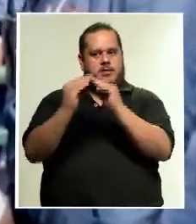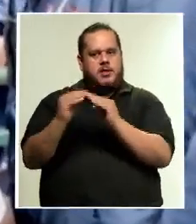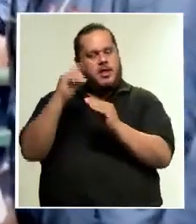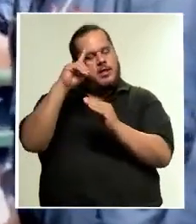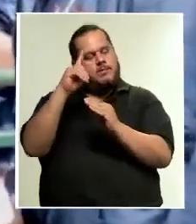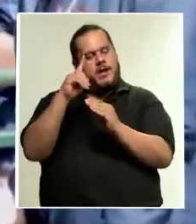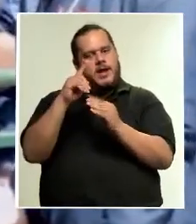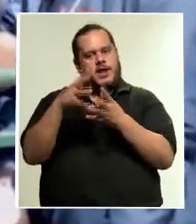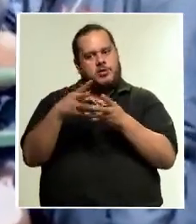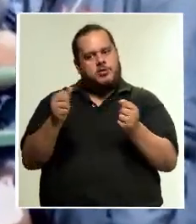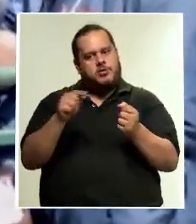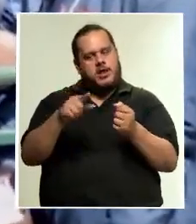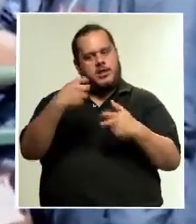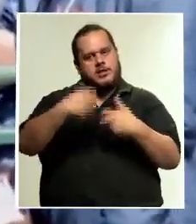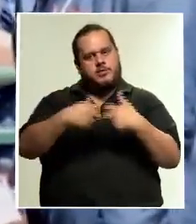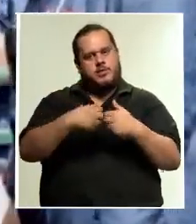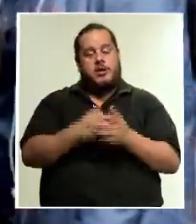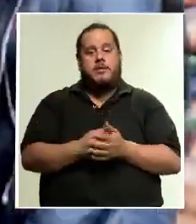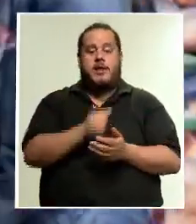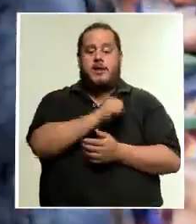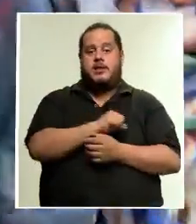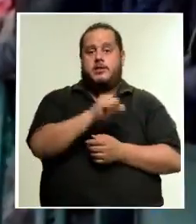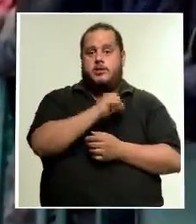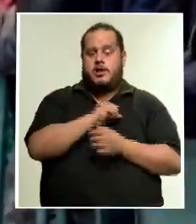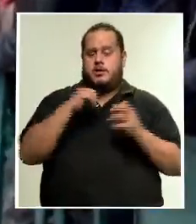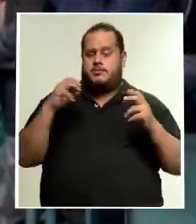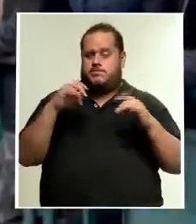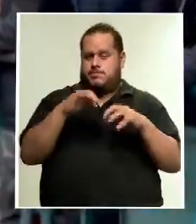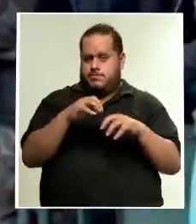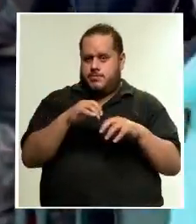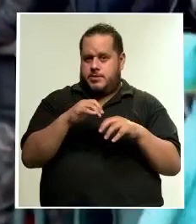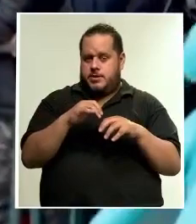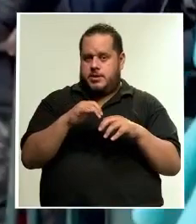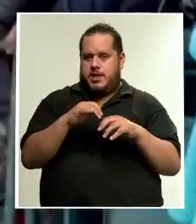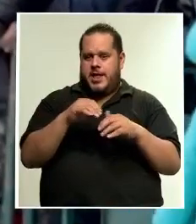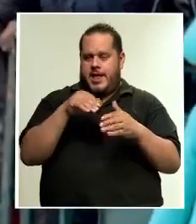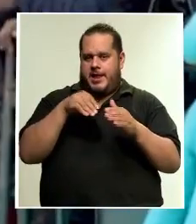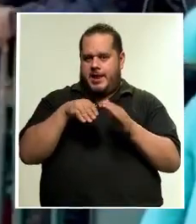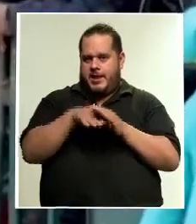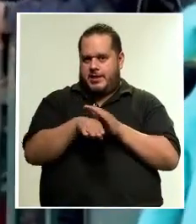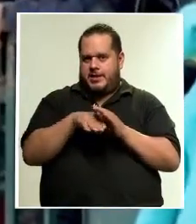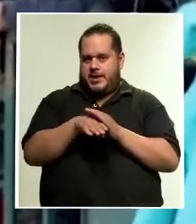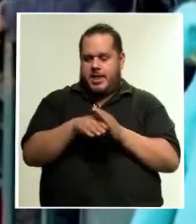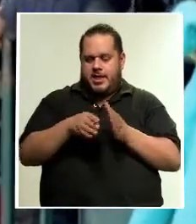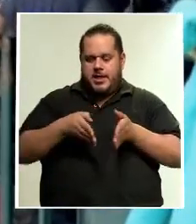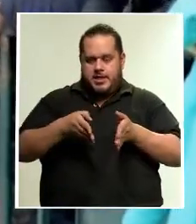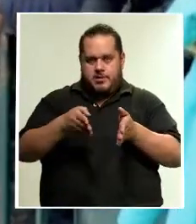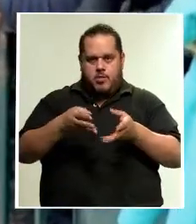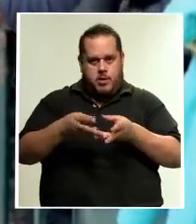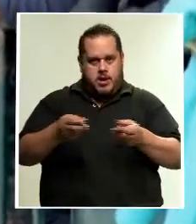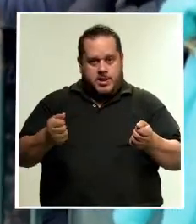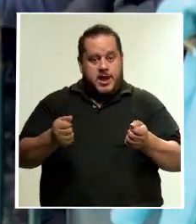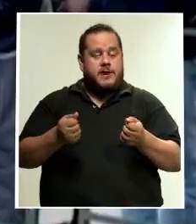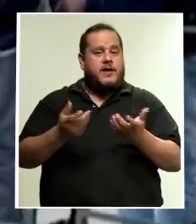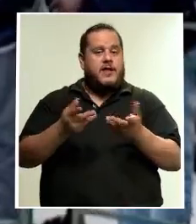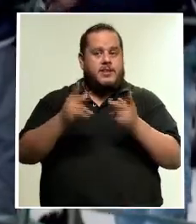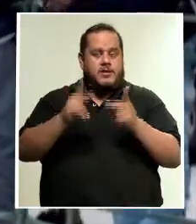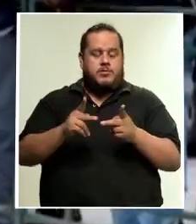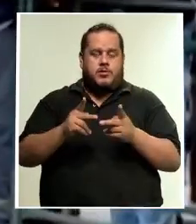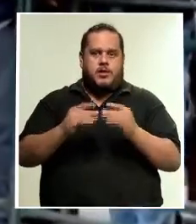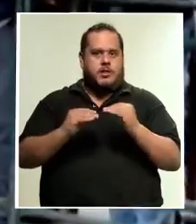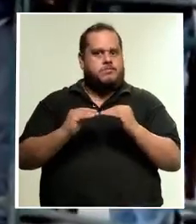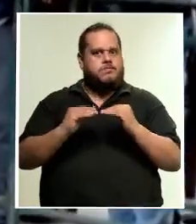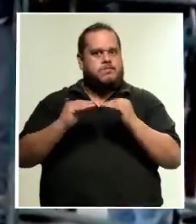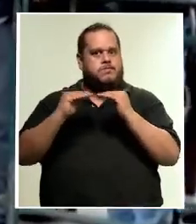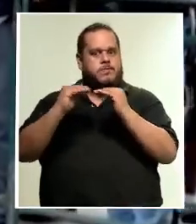nueva crisis. Según las autoridades migratorias, las entradas por vía terrestre de personas migrantes se han incrementado en